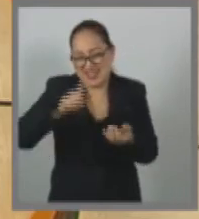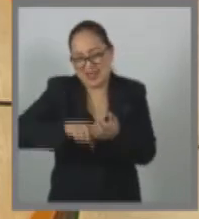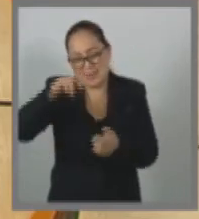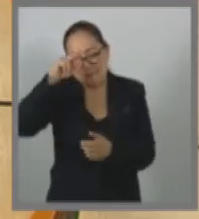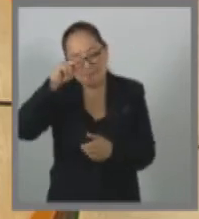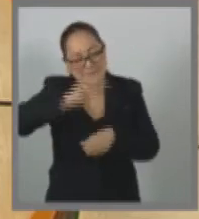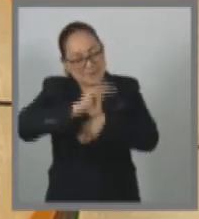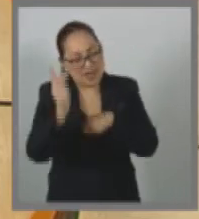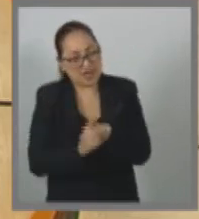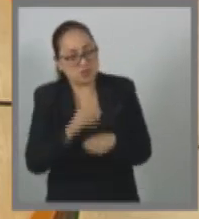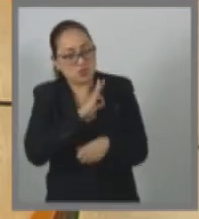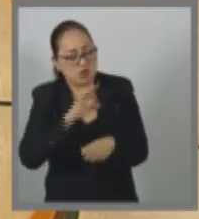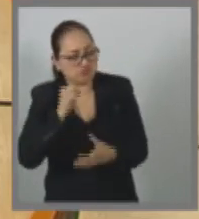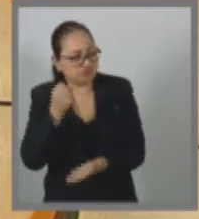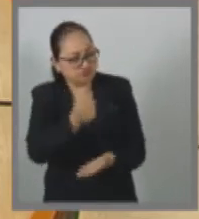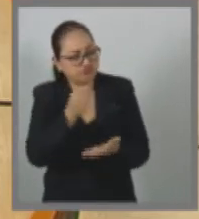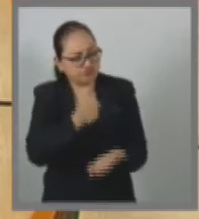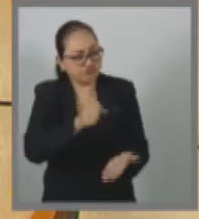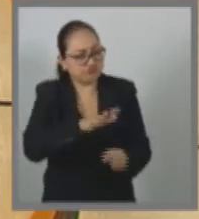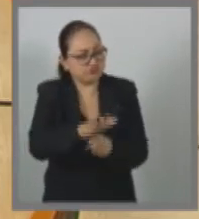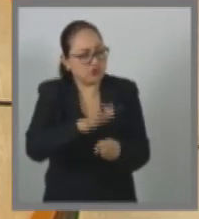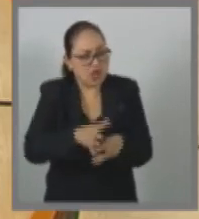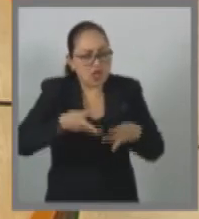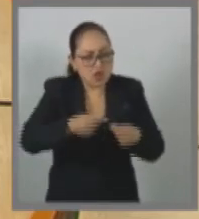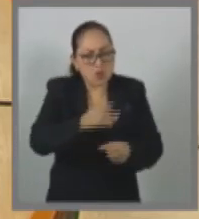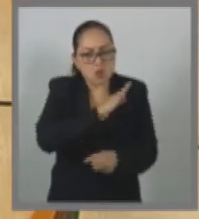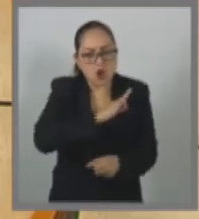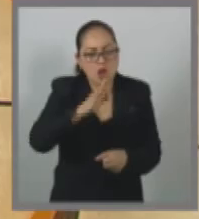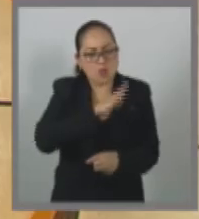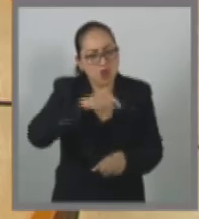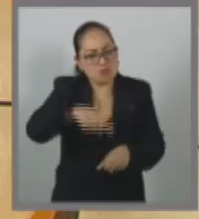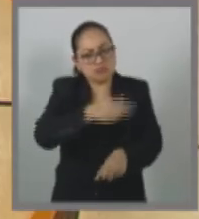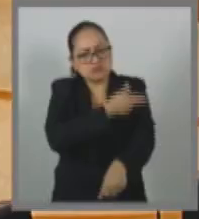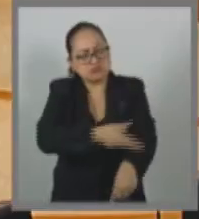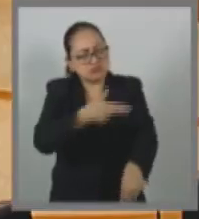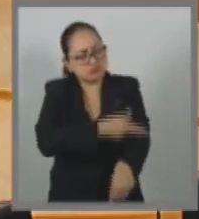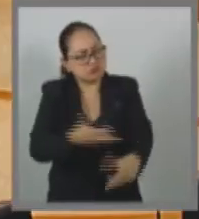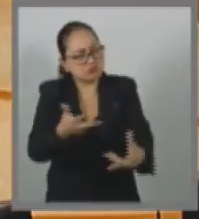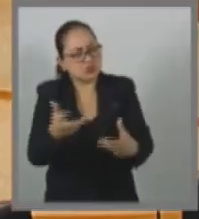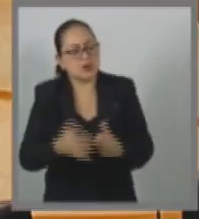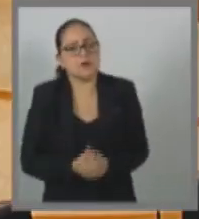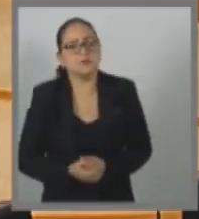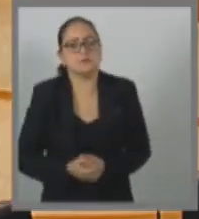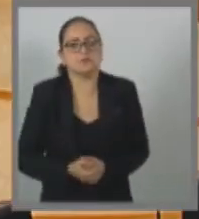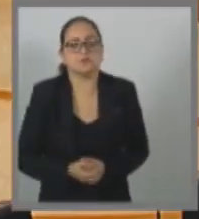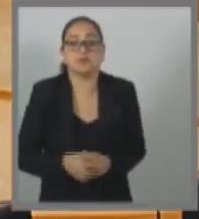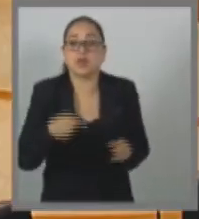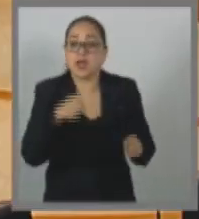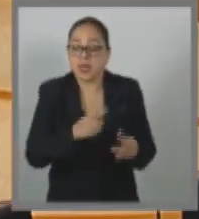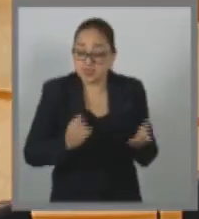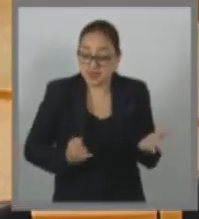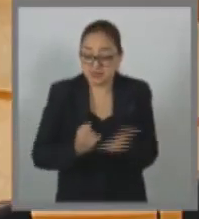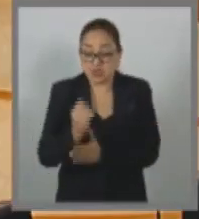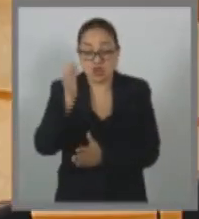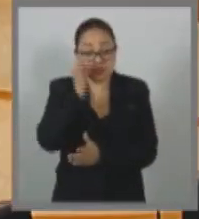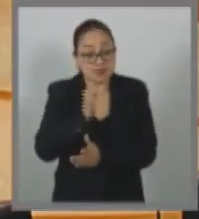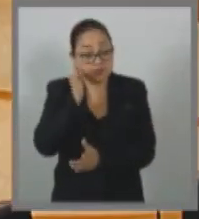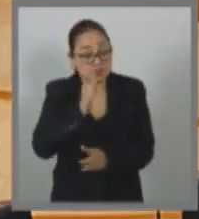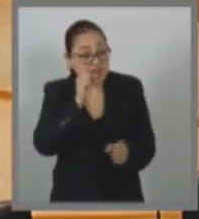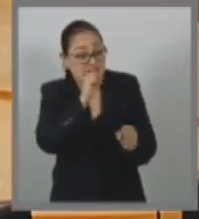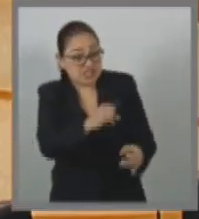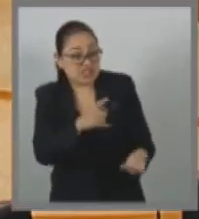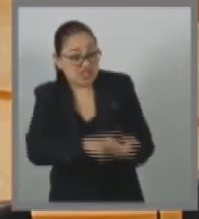de viabilidad financiera y suficiente capacidad operativa. No siempre estas decisiones han sido